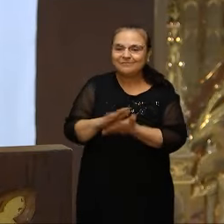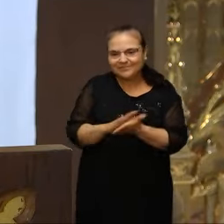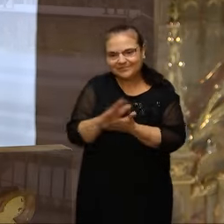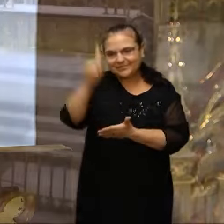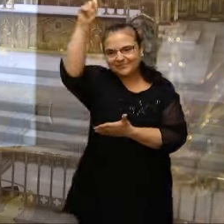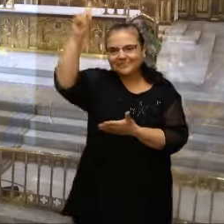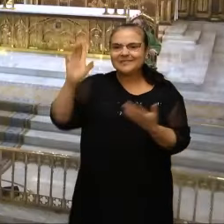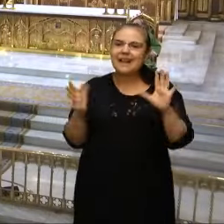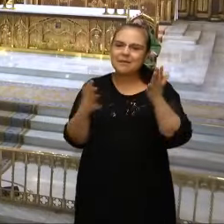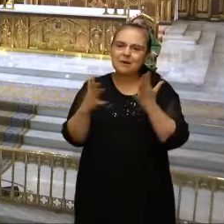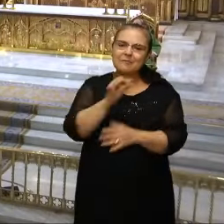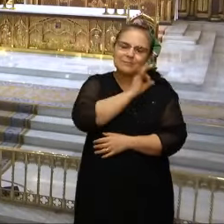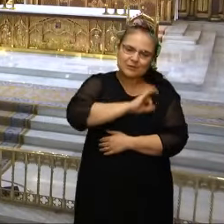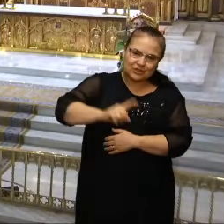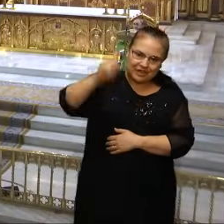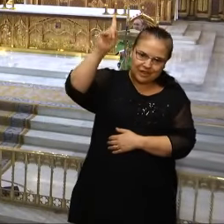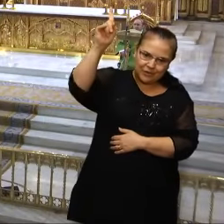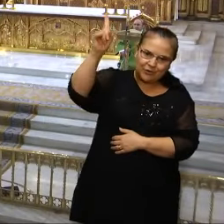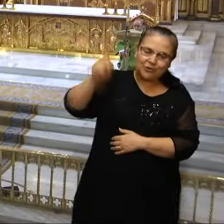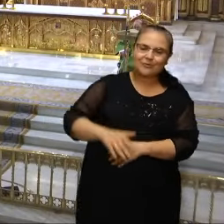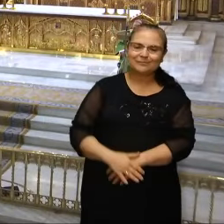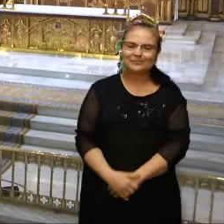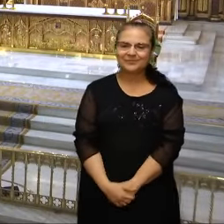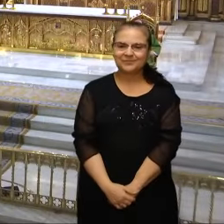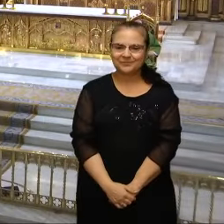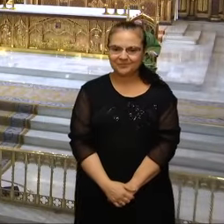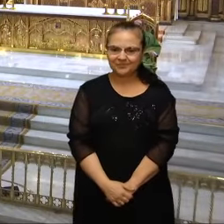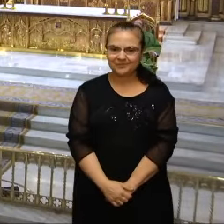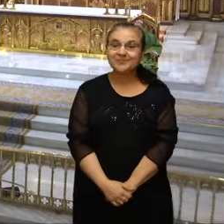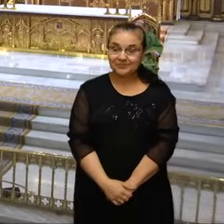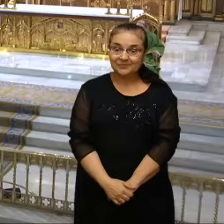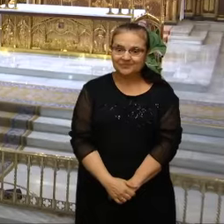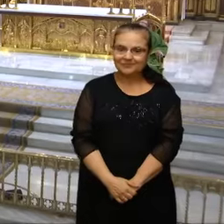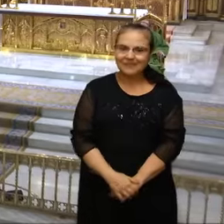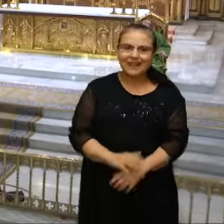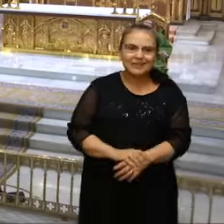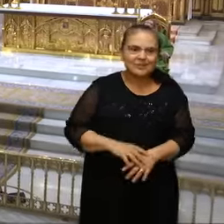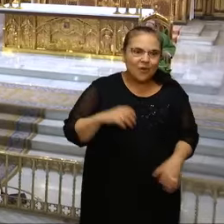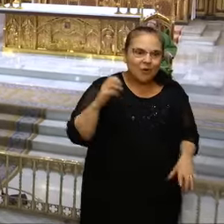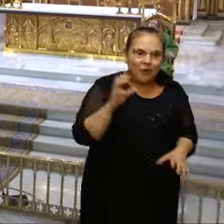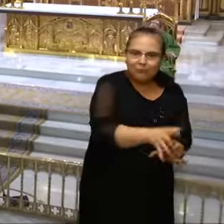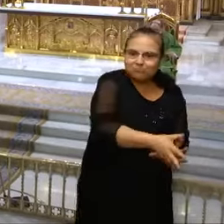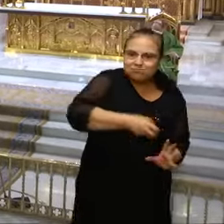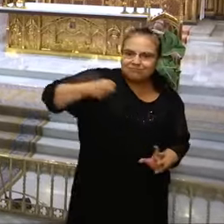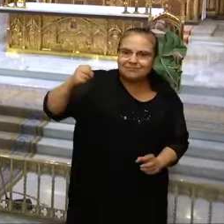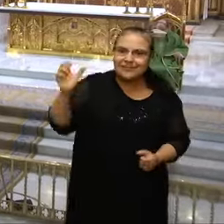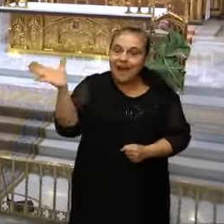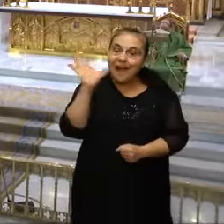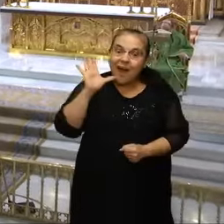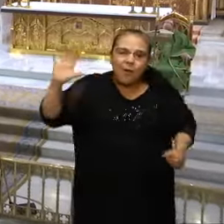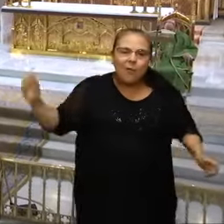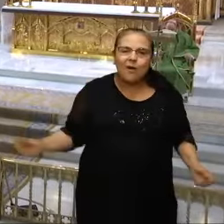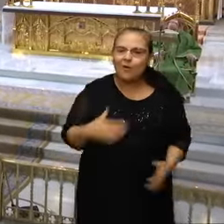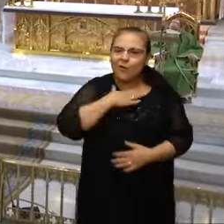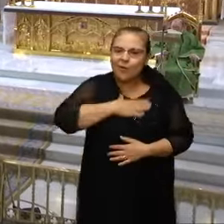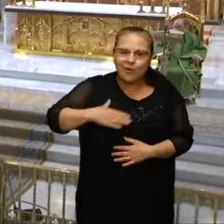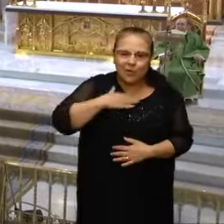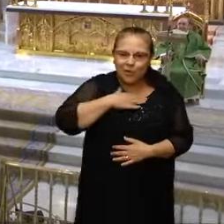Palabra de Dios. Te alabamos, Señor. Sacaréis aguas con gozo de las fuentes del